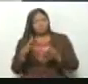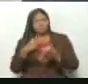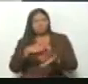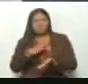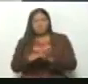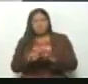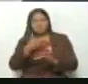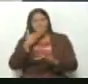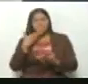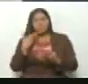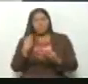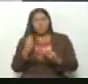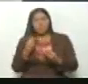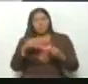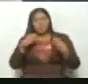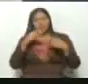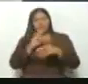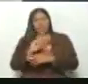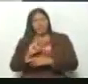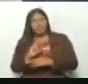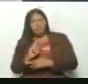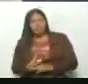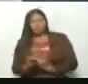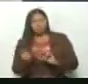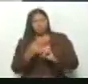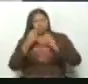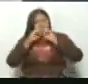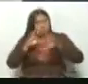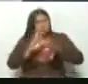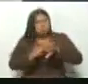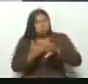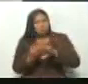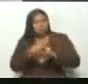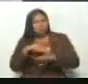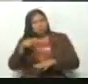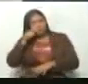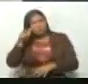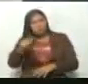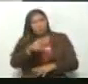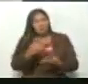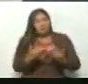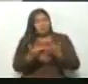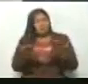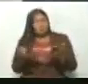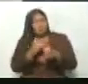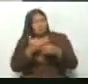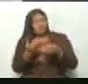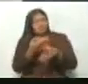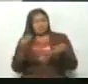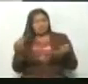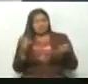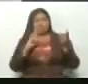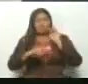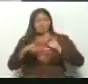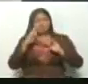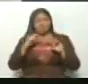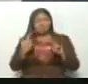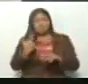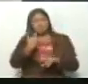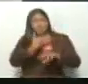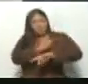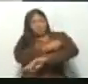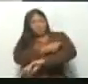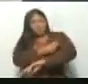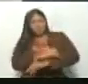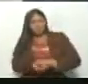una mejoría muy rápida en el proceso de contagio? Bueno, porque nuestro pueblo recibió un plan extraordinario de inmunización y vacunación y